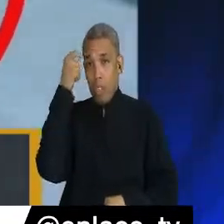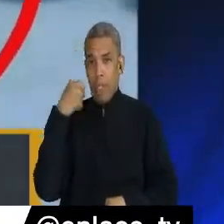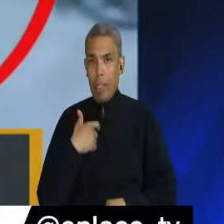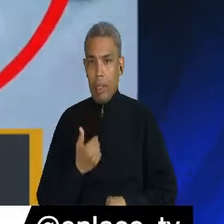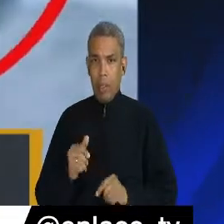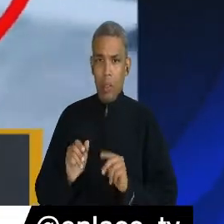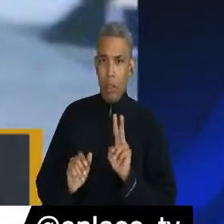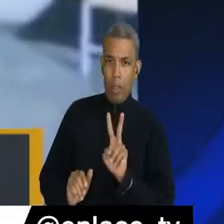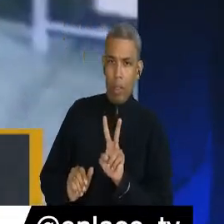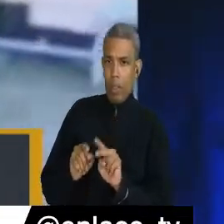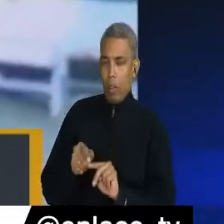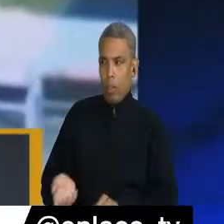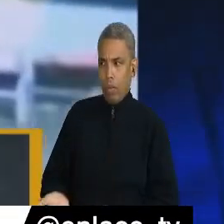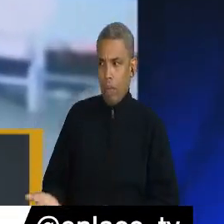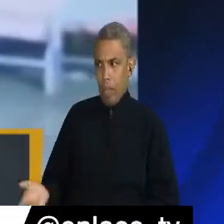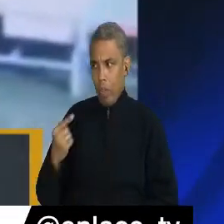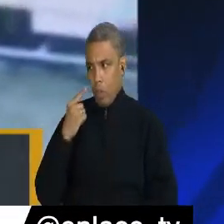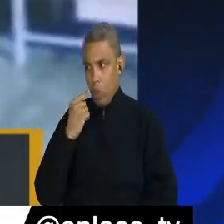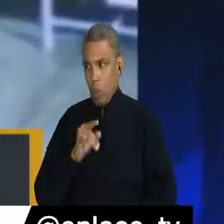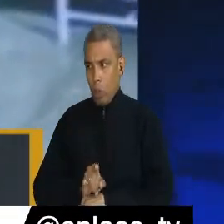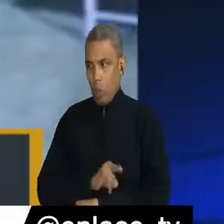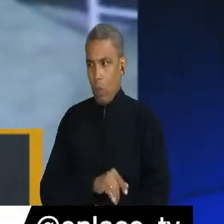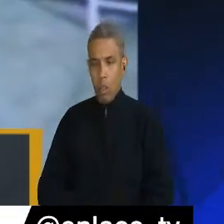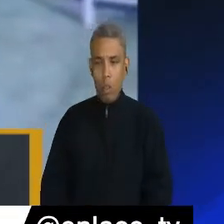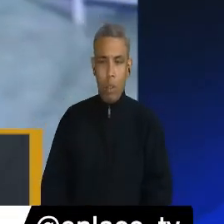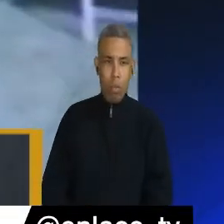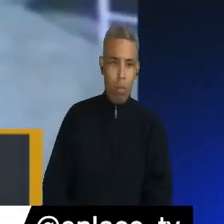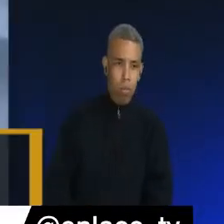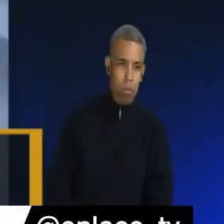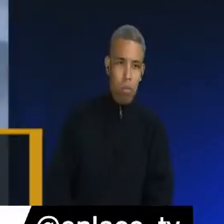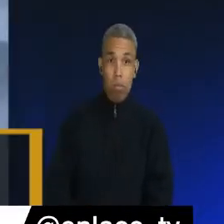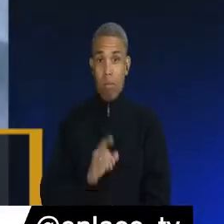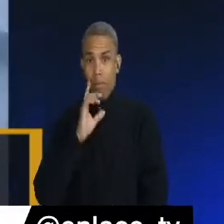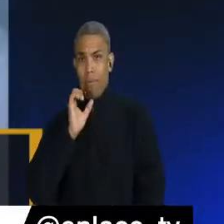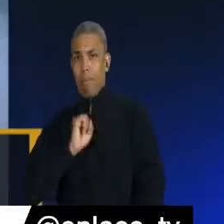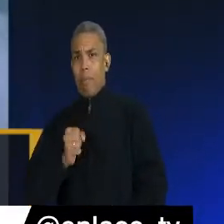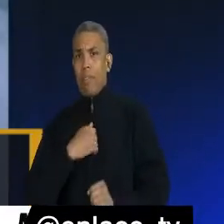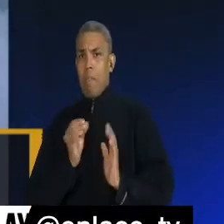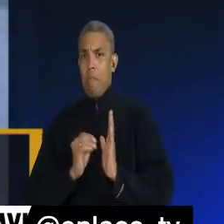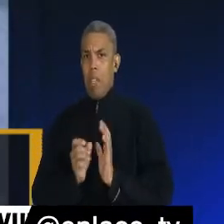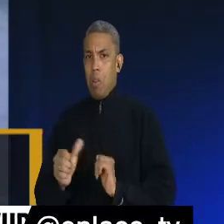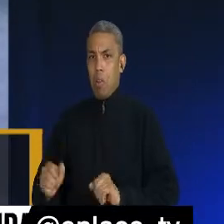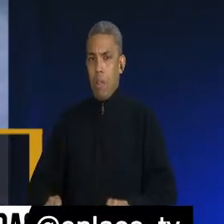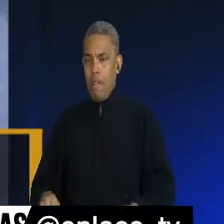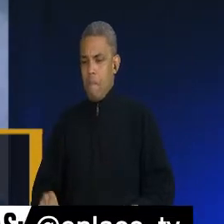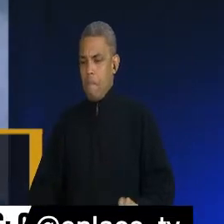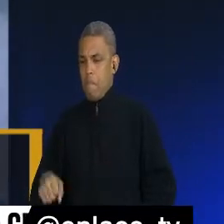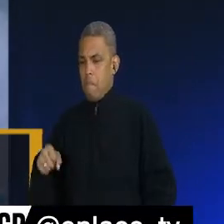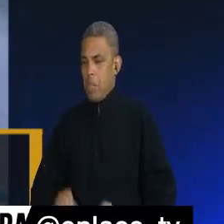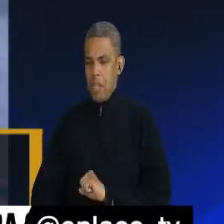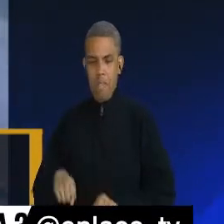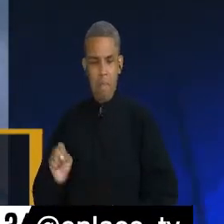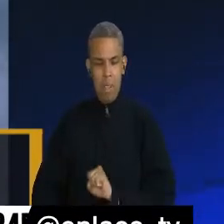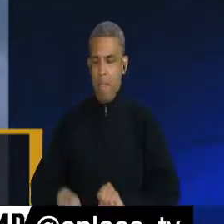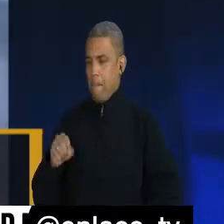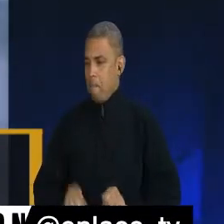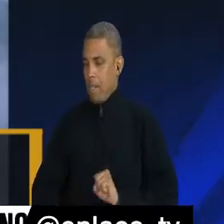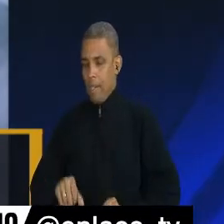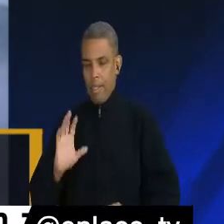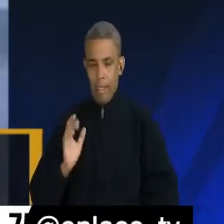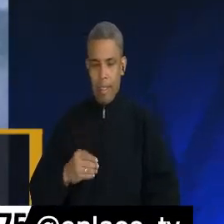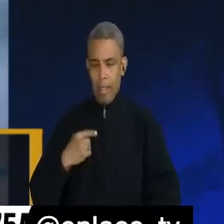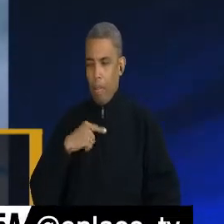cómplice intenta prender una de las motos. Luego de varios intentos, el delincuente no puede prender la motocicleta y procede